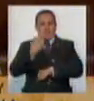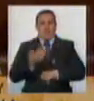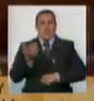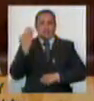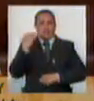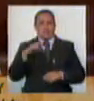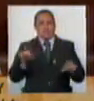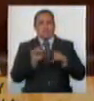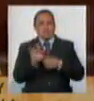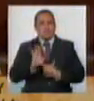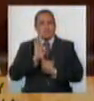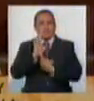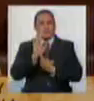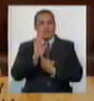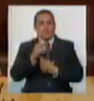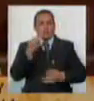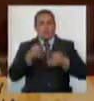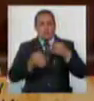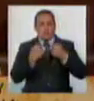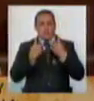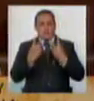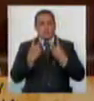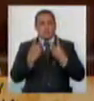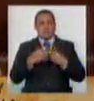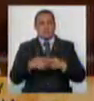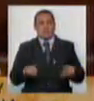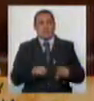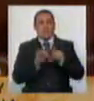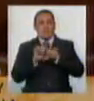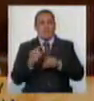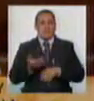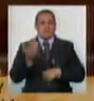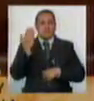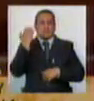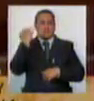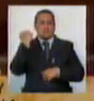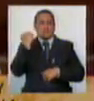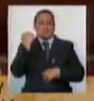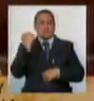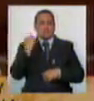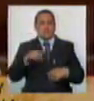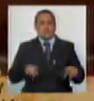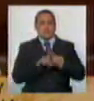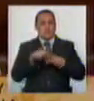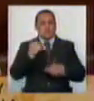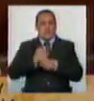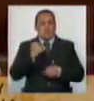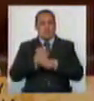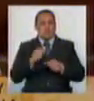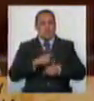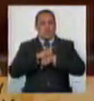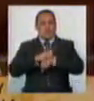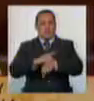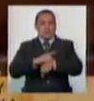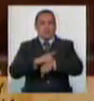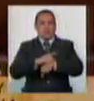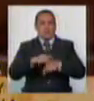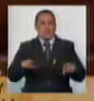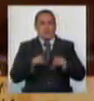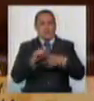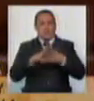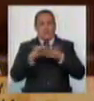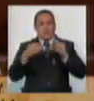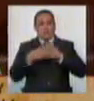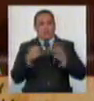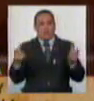de emitido el fallo y definía las coordenadas. Hasta ese momento, la ejecución más rápida en la historia